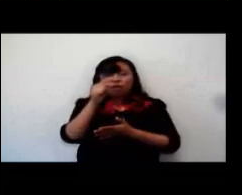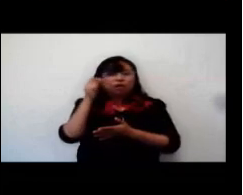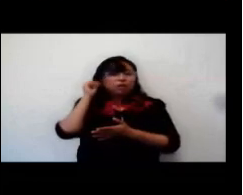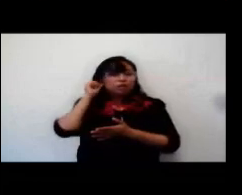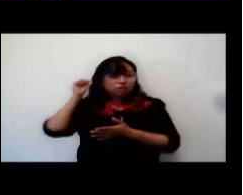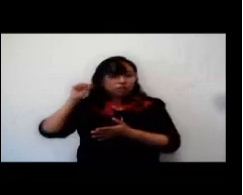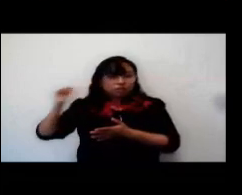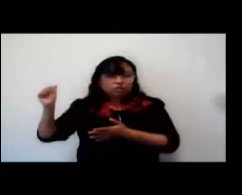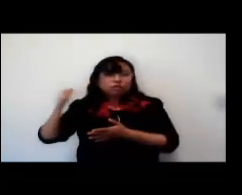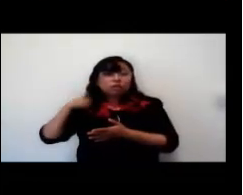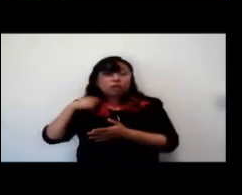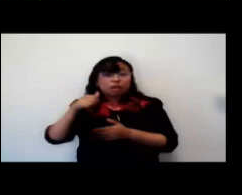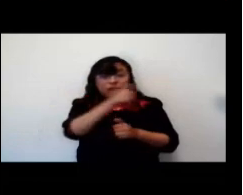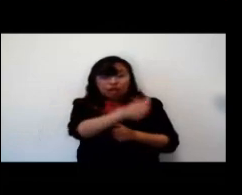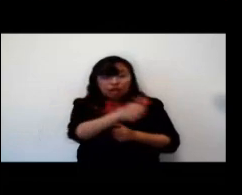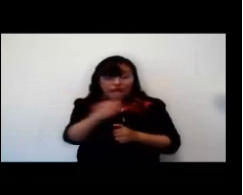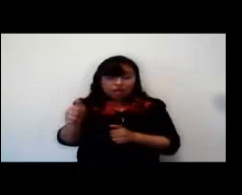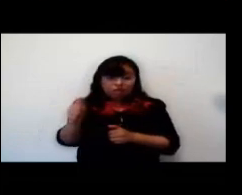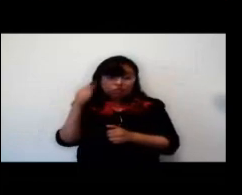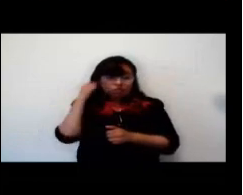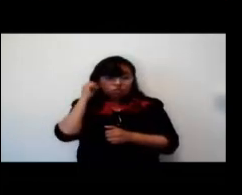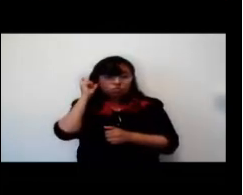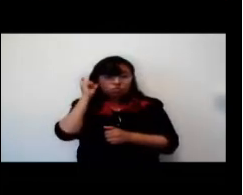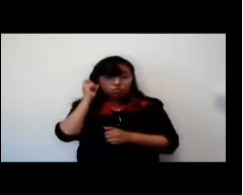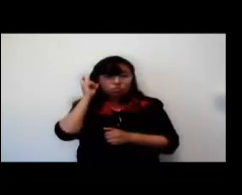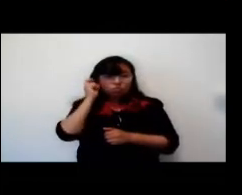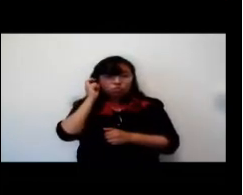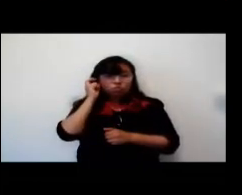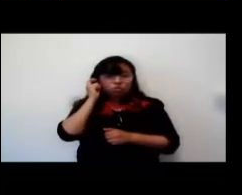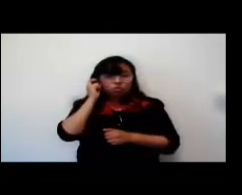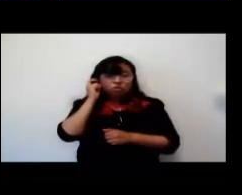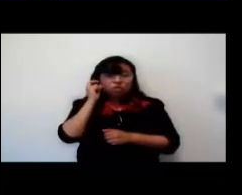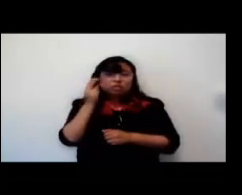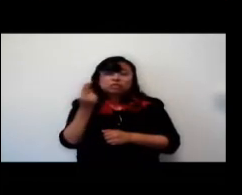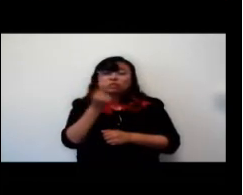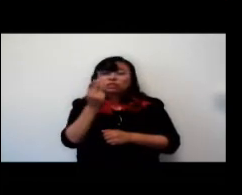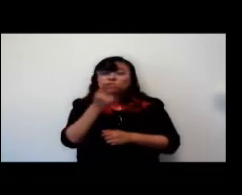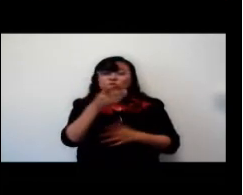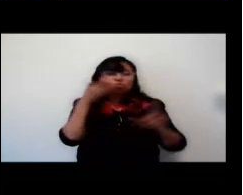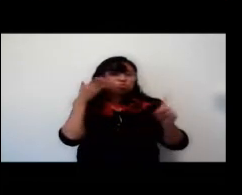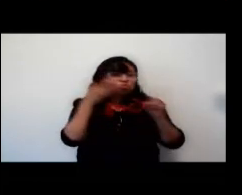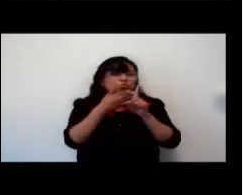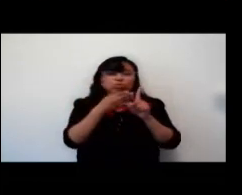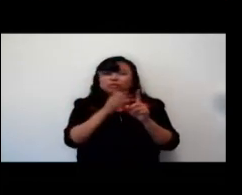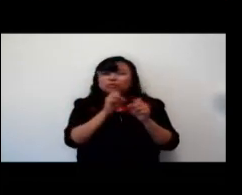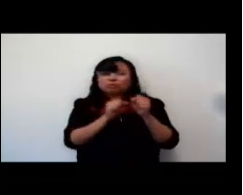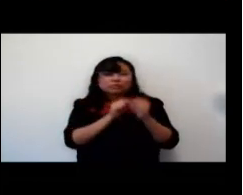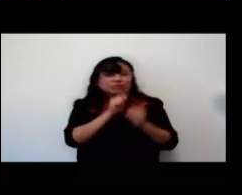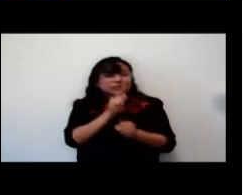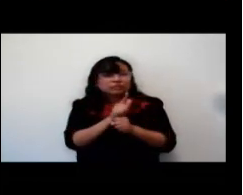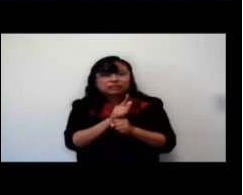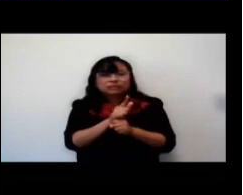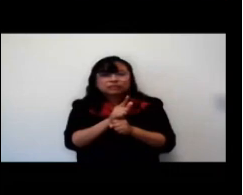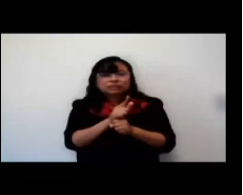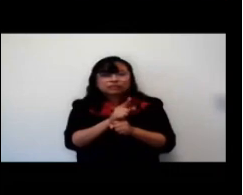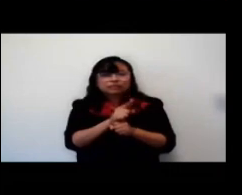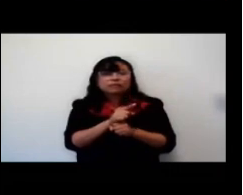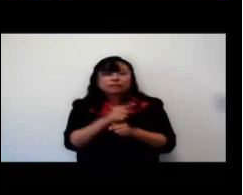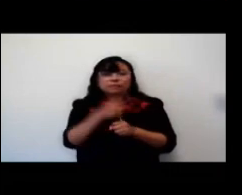manera independiente y cada caso es único y necesita un abordaje especial. Es una inversión para la